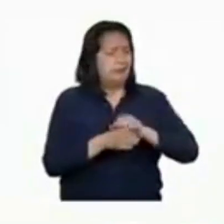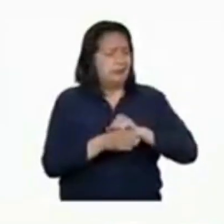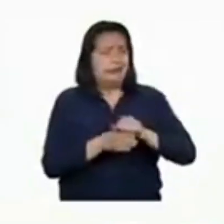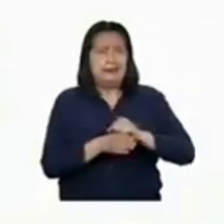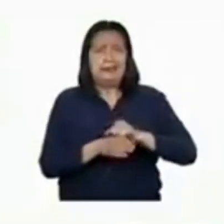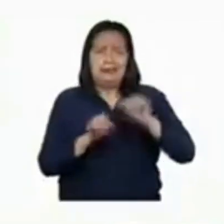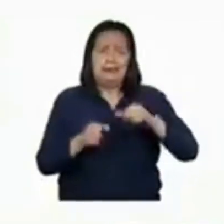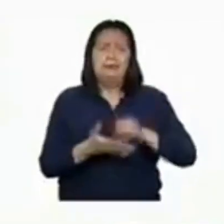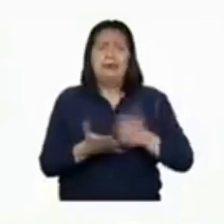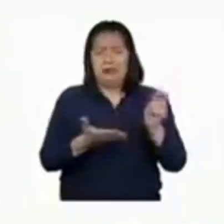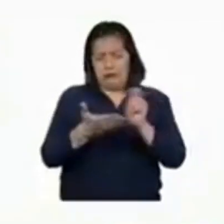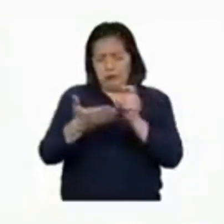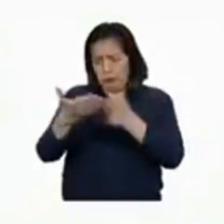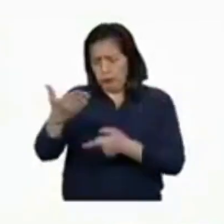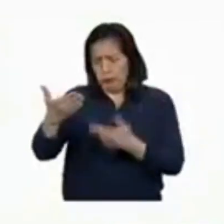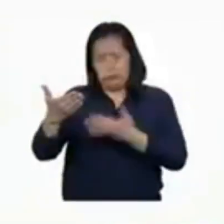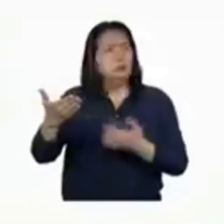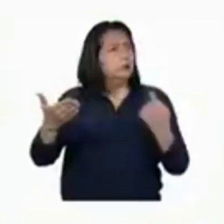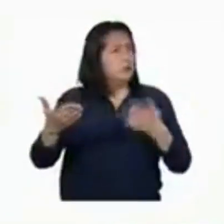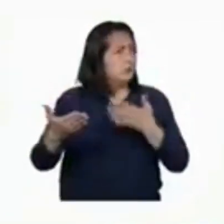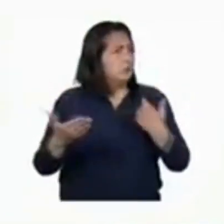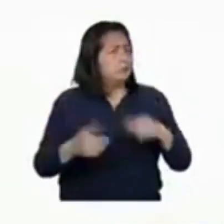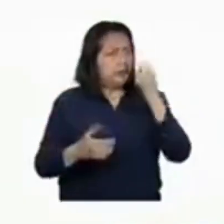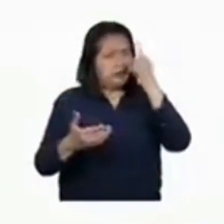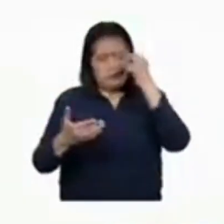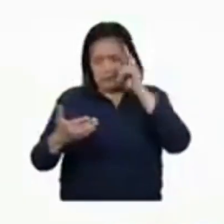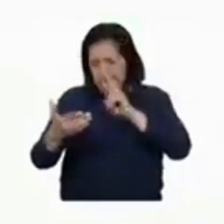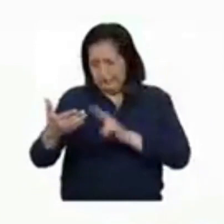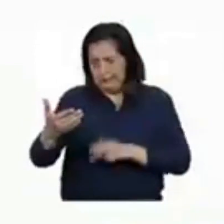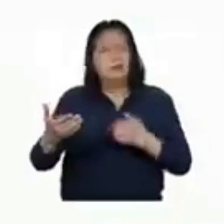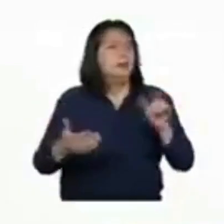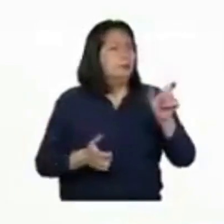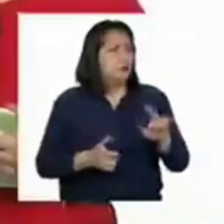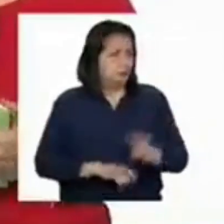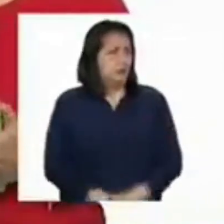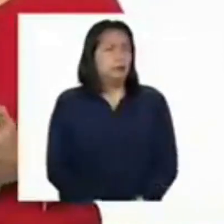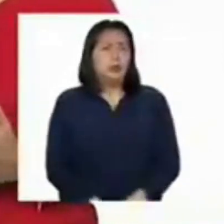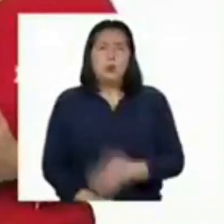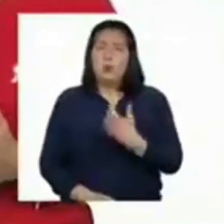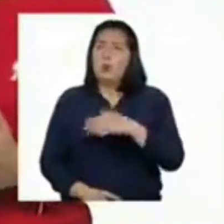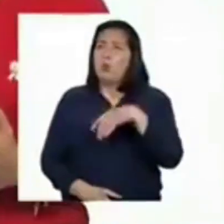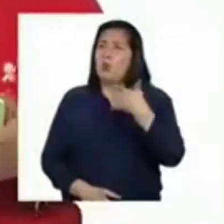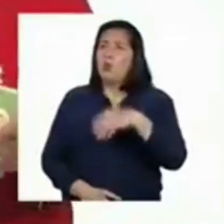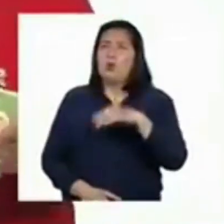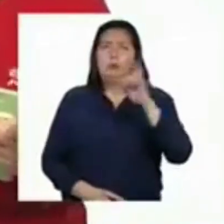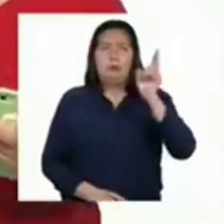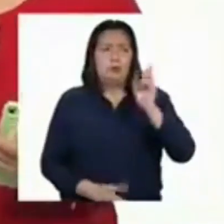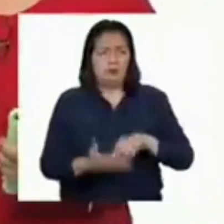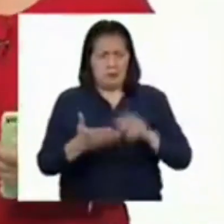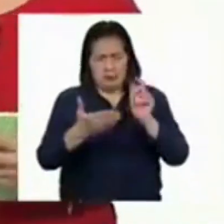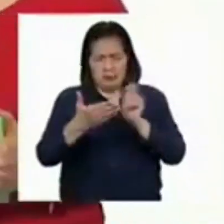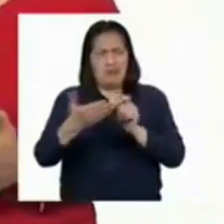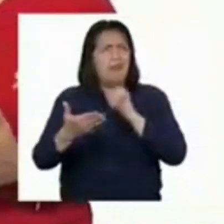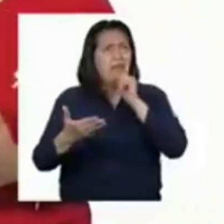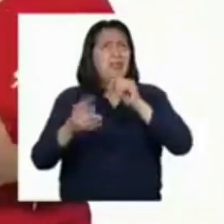practicando para que nuestros textos sean cada vez más comprensibles para nuestros lectores. Uy, profesor, pero a nuestro texto aún